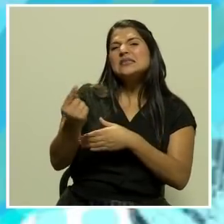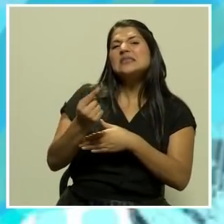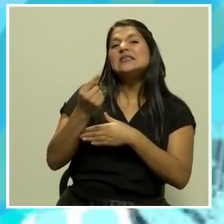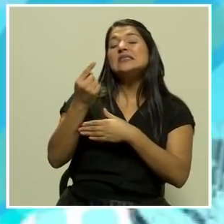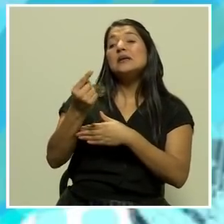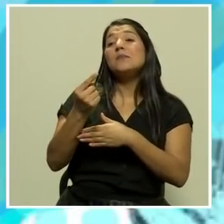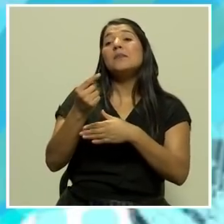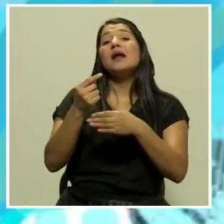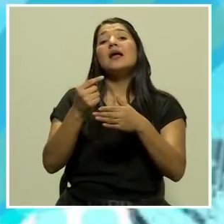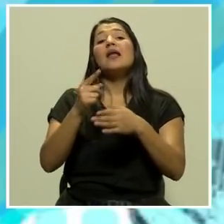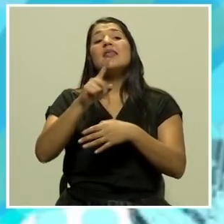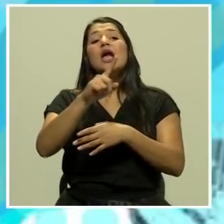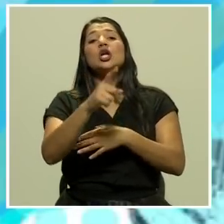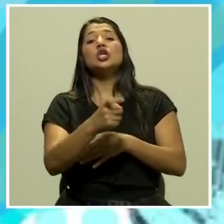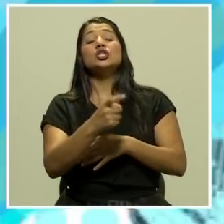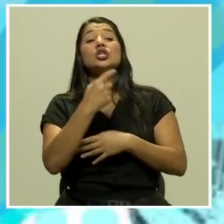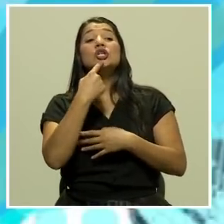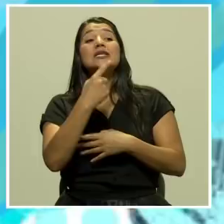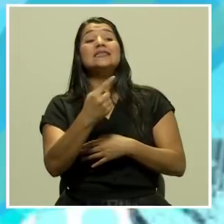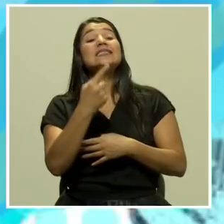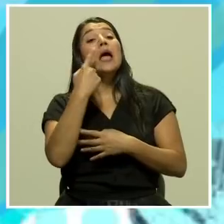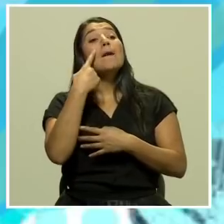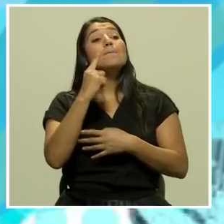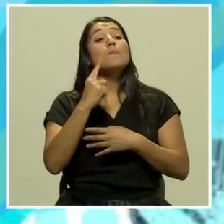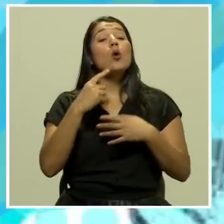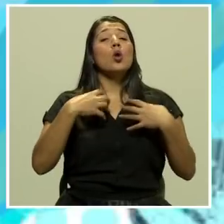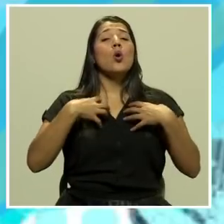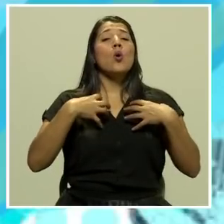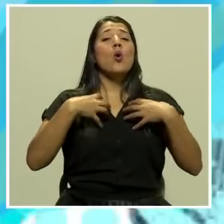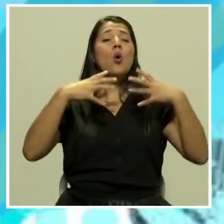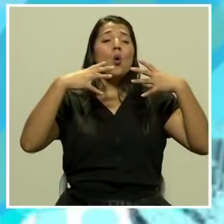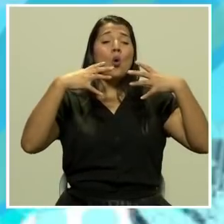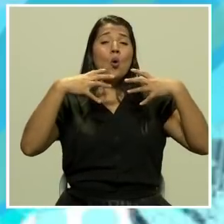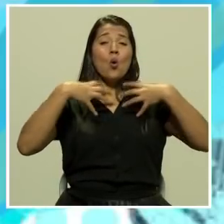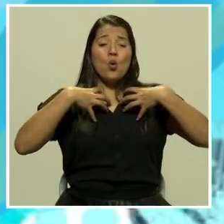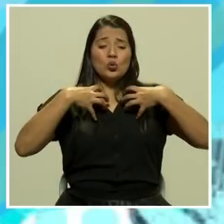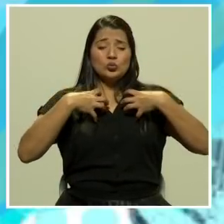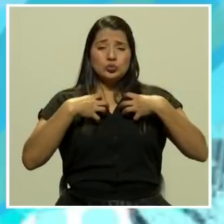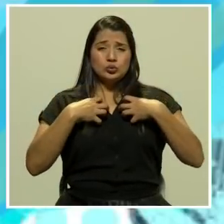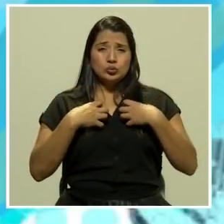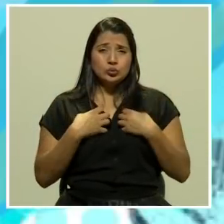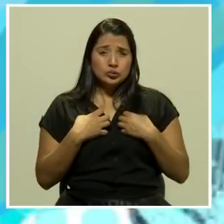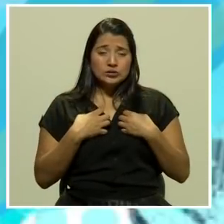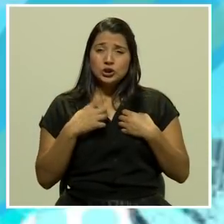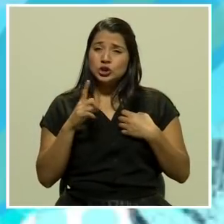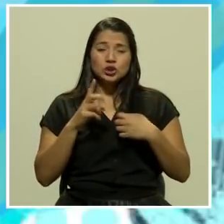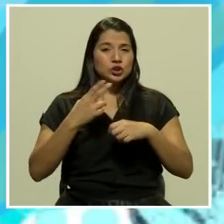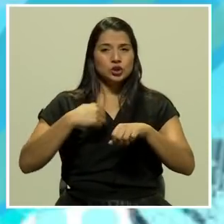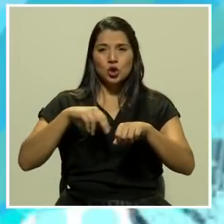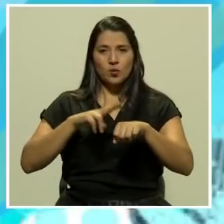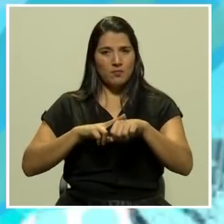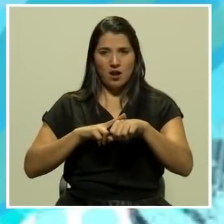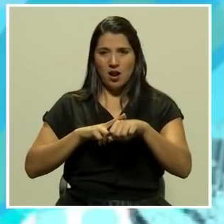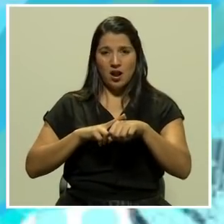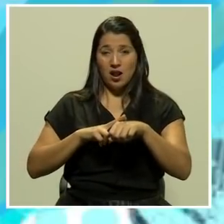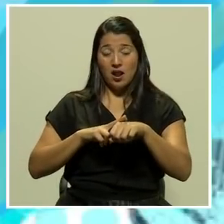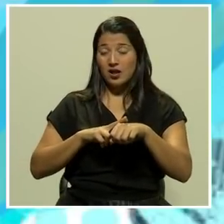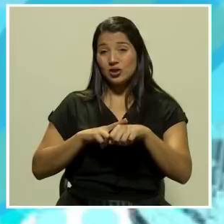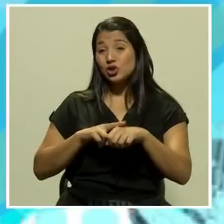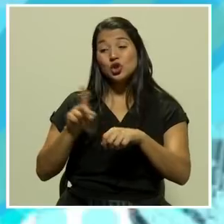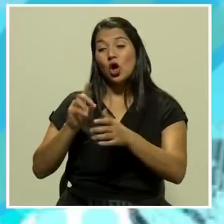neumonía atípica. En los hospitales los médicos no pueden dar el diagnóstico de